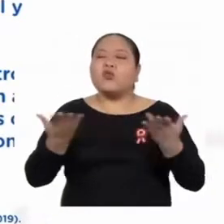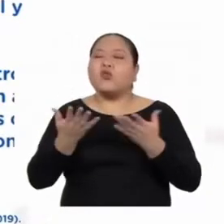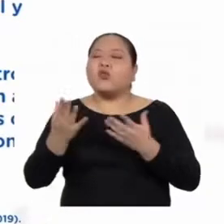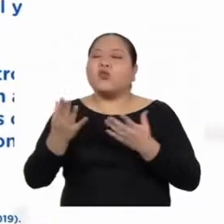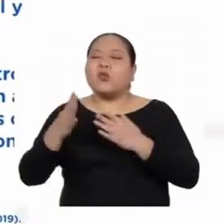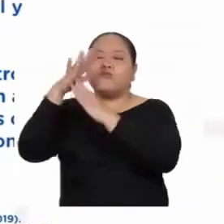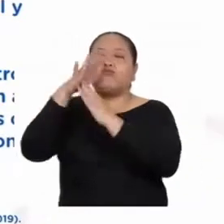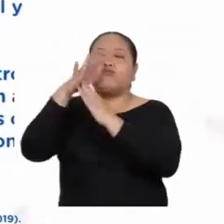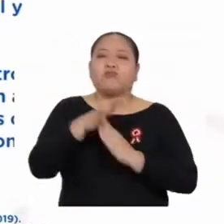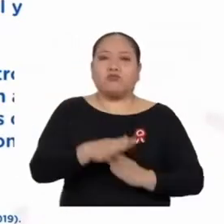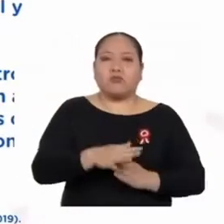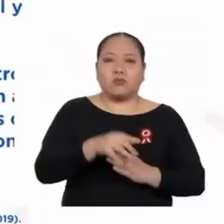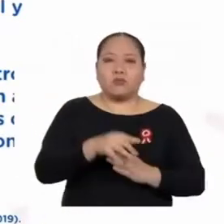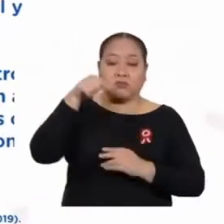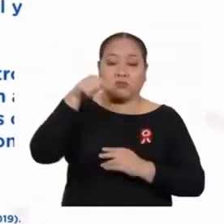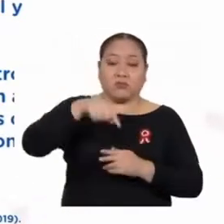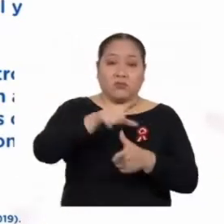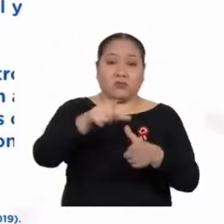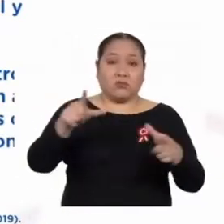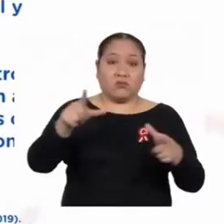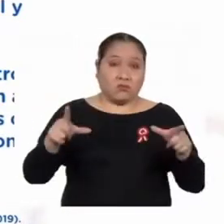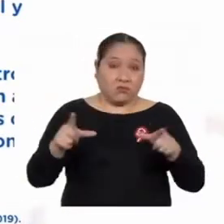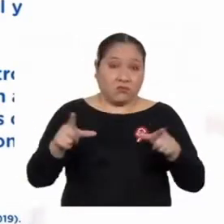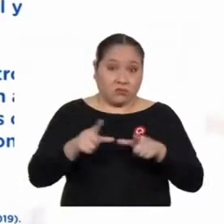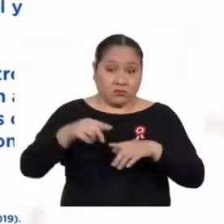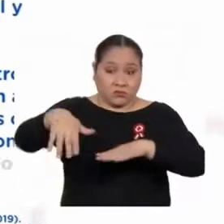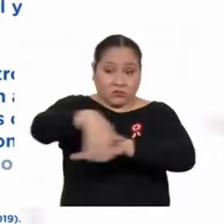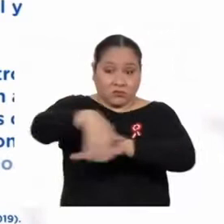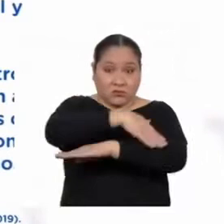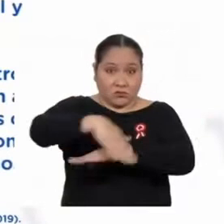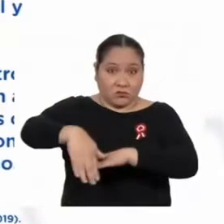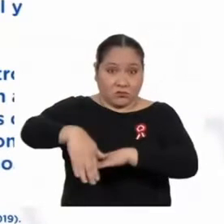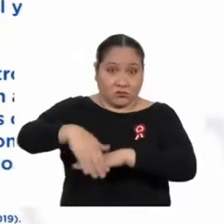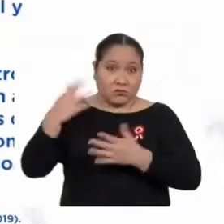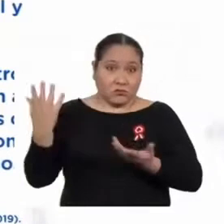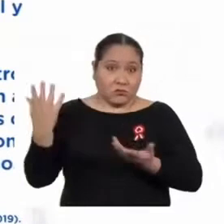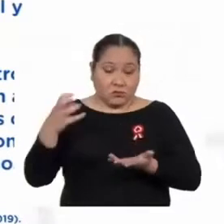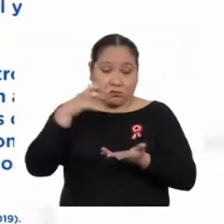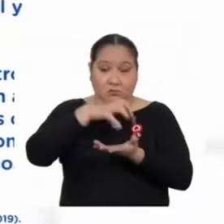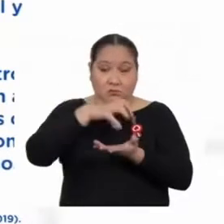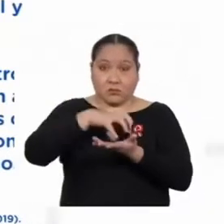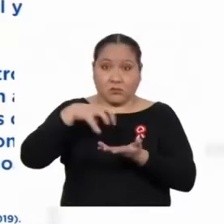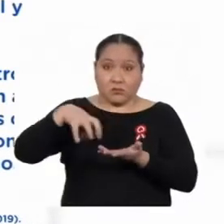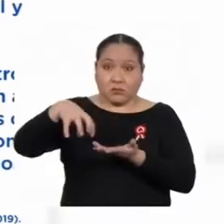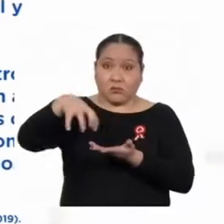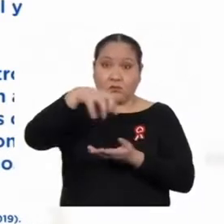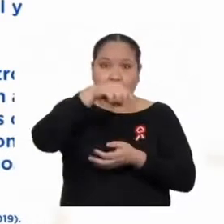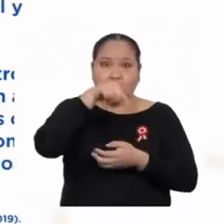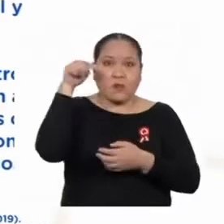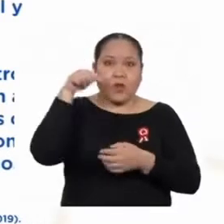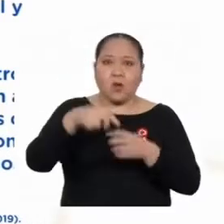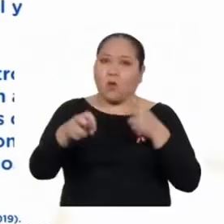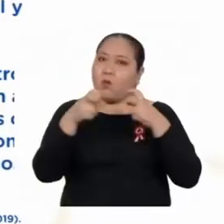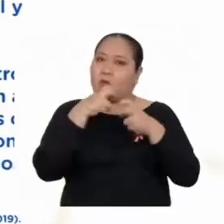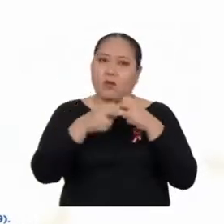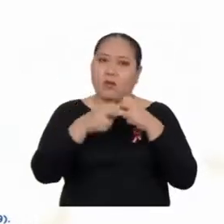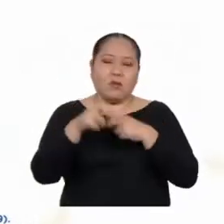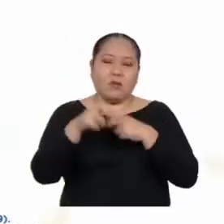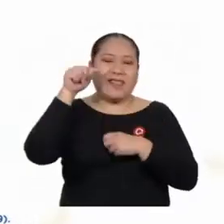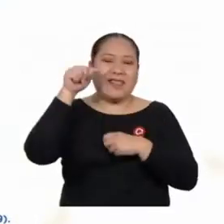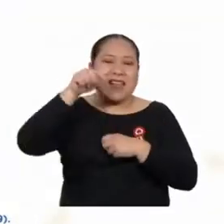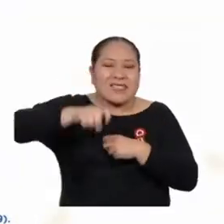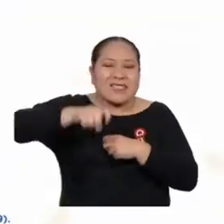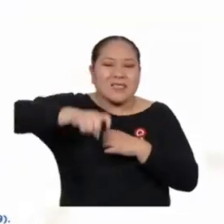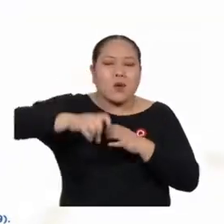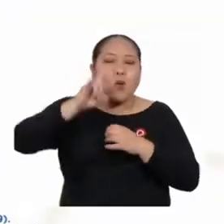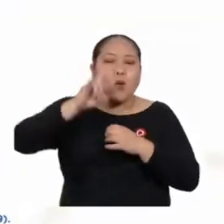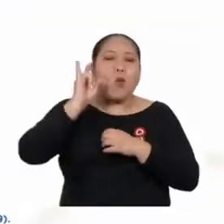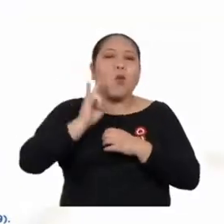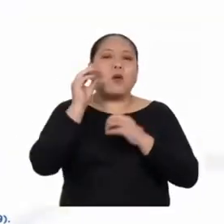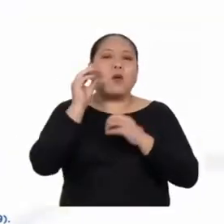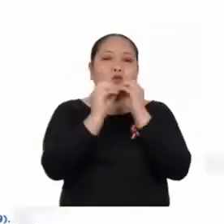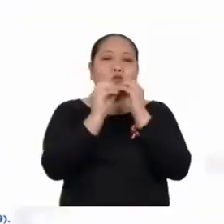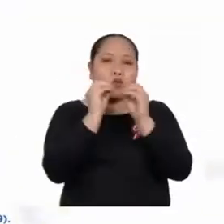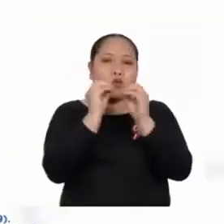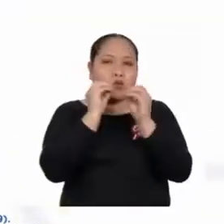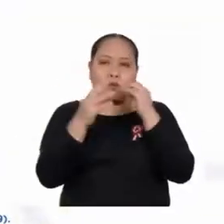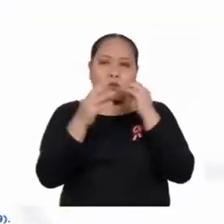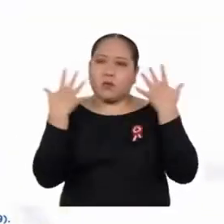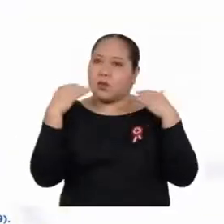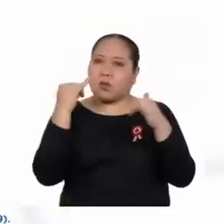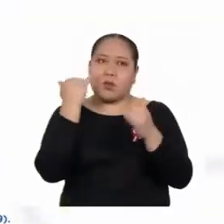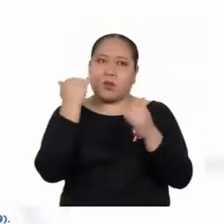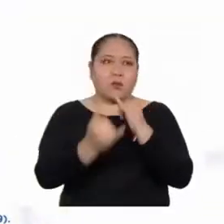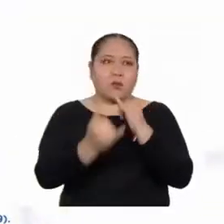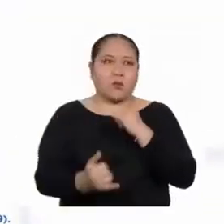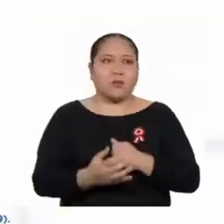todo en lugares públicos, un problema que debemos enfrentar para que llegue a su fin. Los casos de racismo